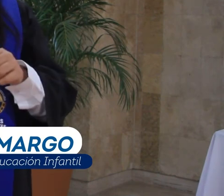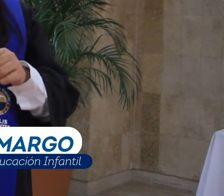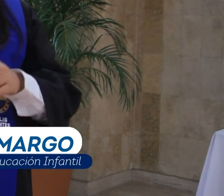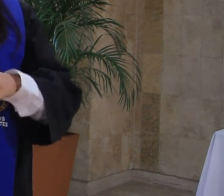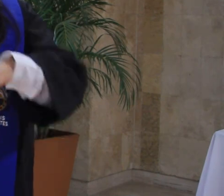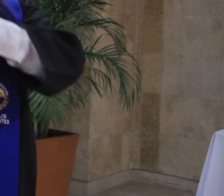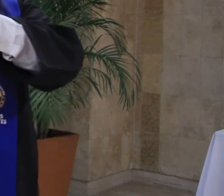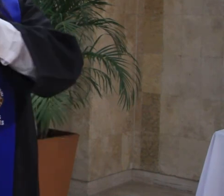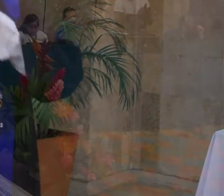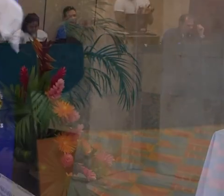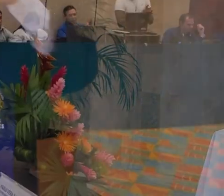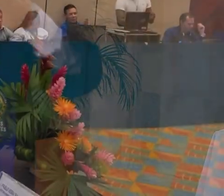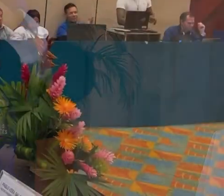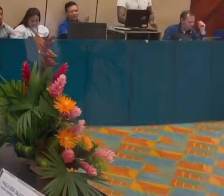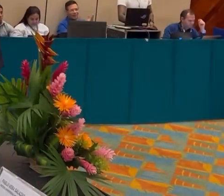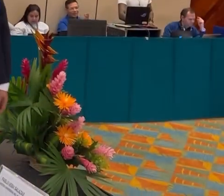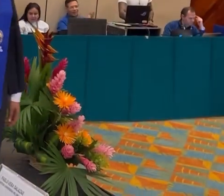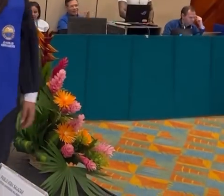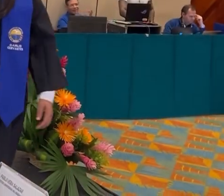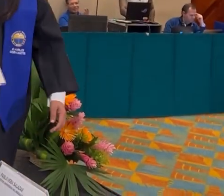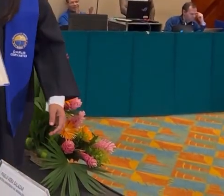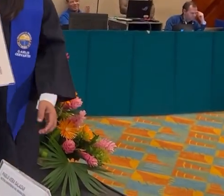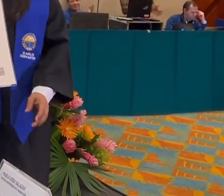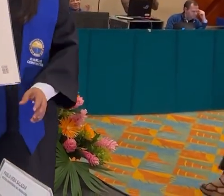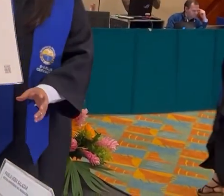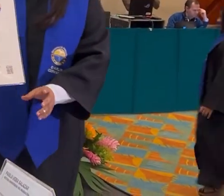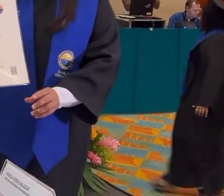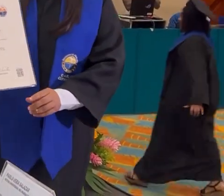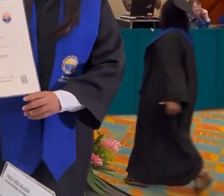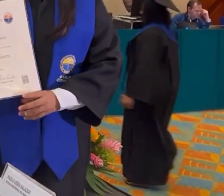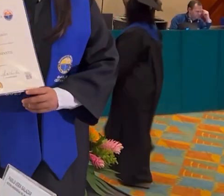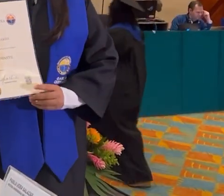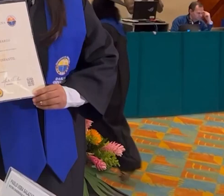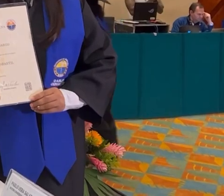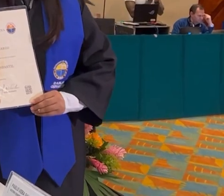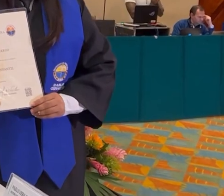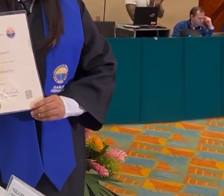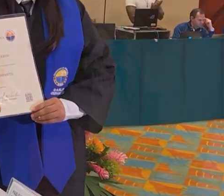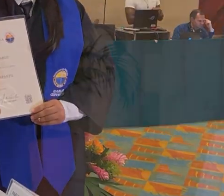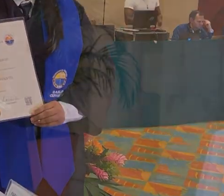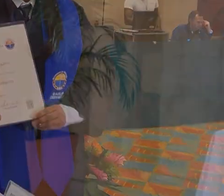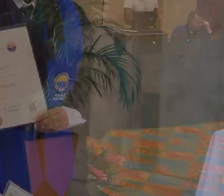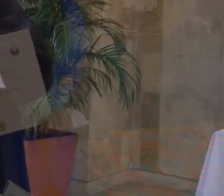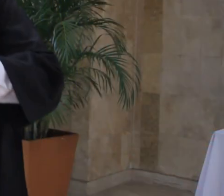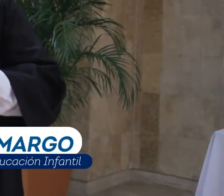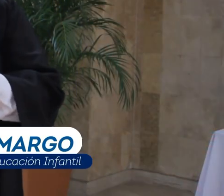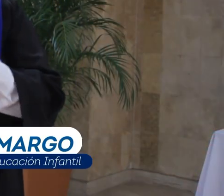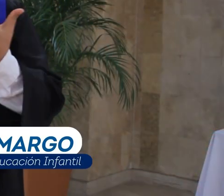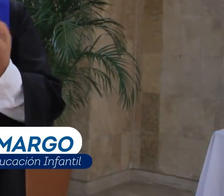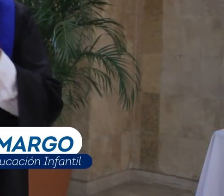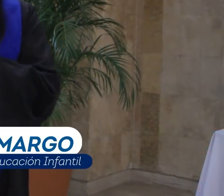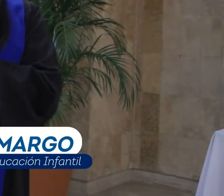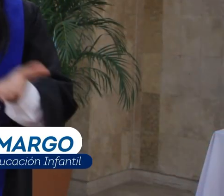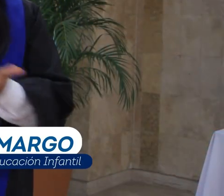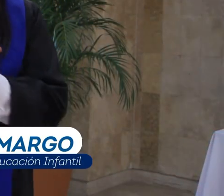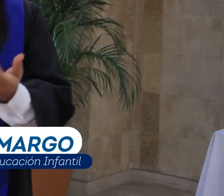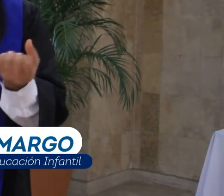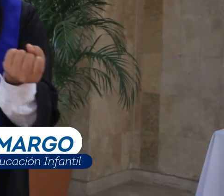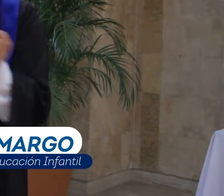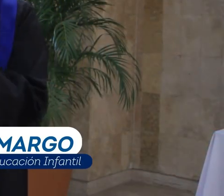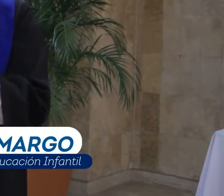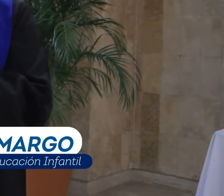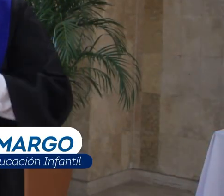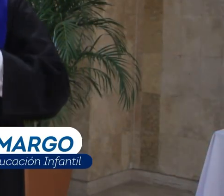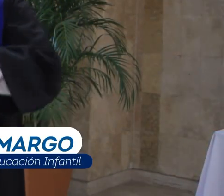de estudiar con el 90% de descuento, porque había una educación inclusiva. Ese enfoque me gustaría tenerlo